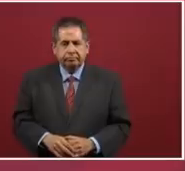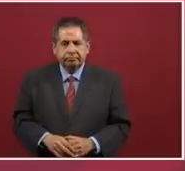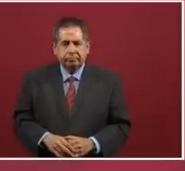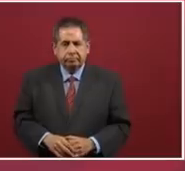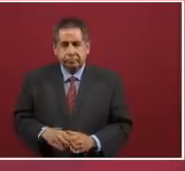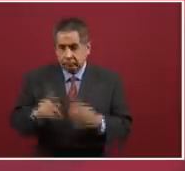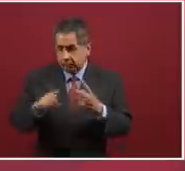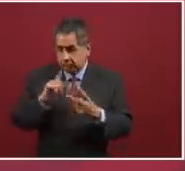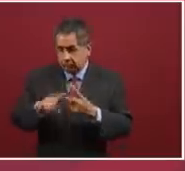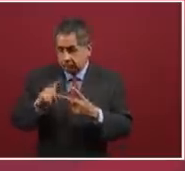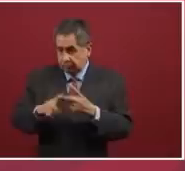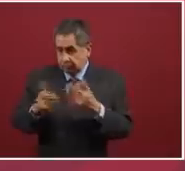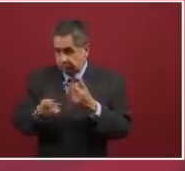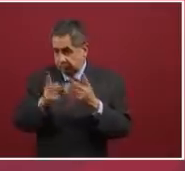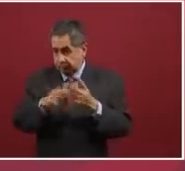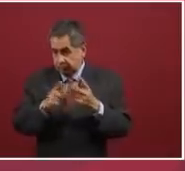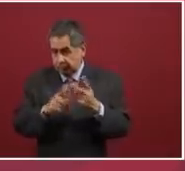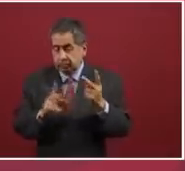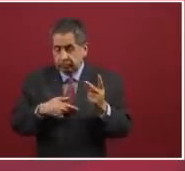A la segunda pregunta,